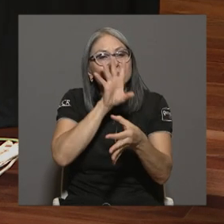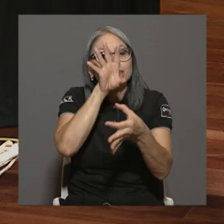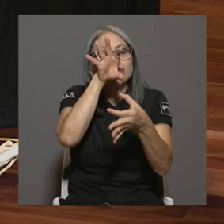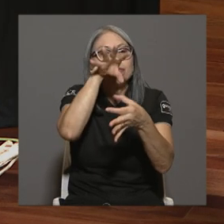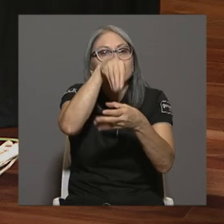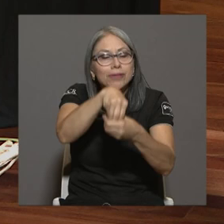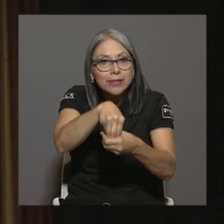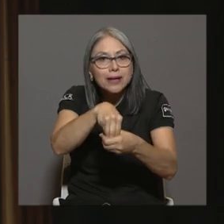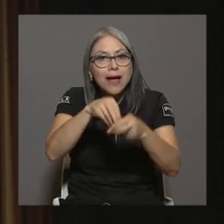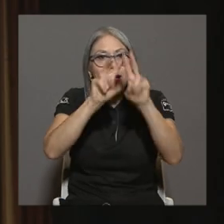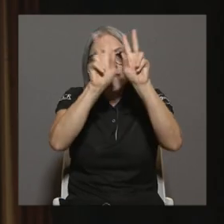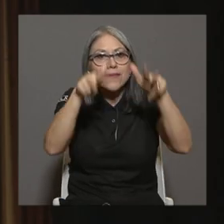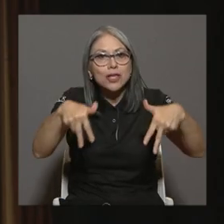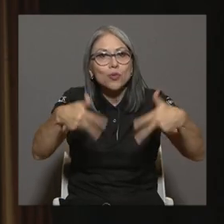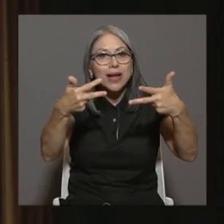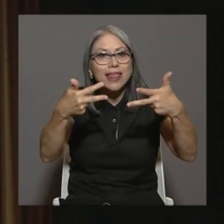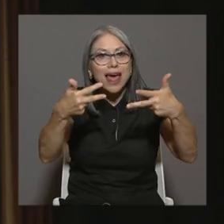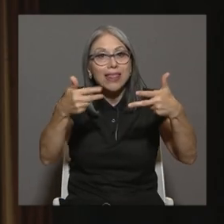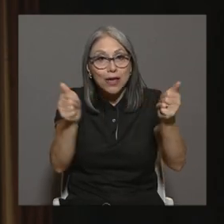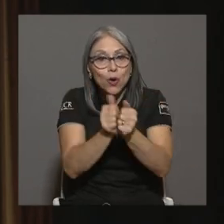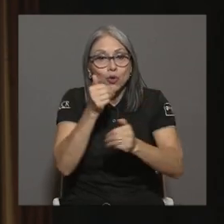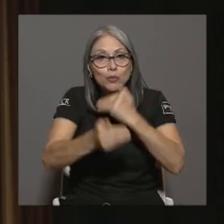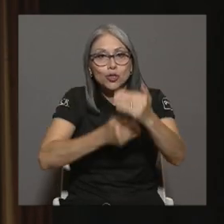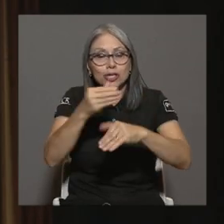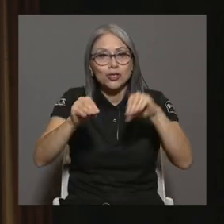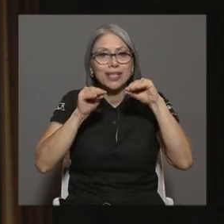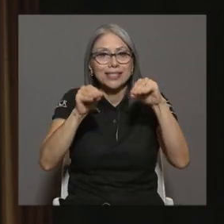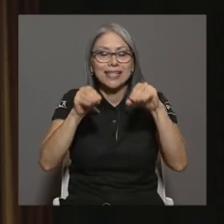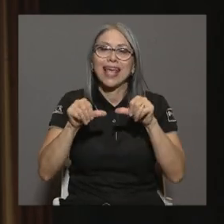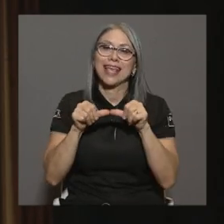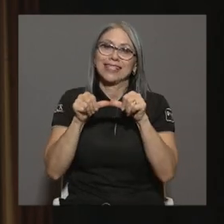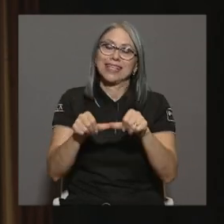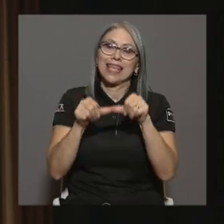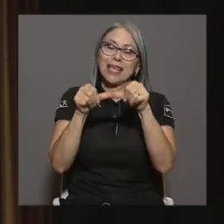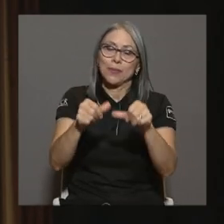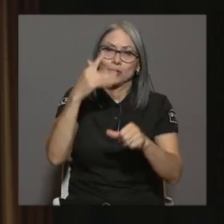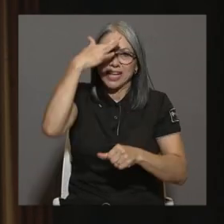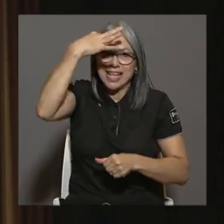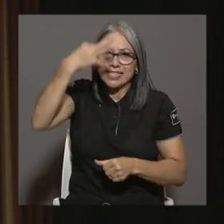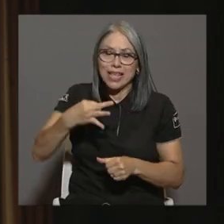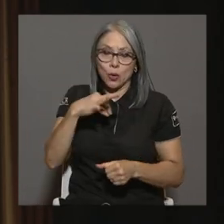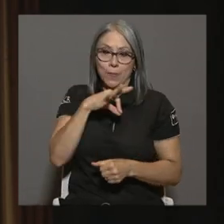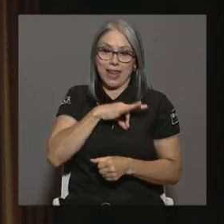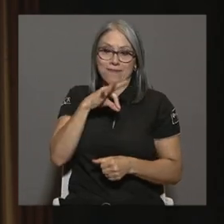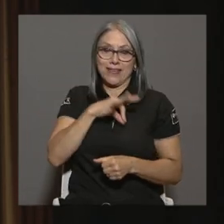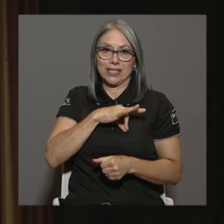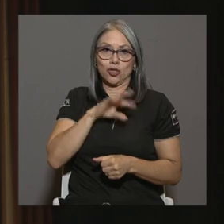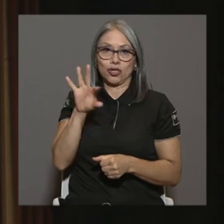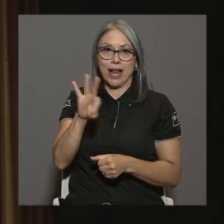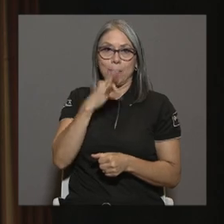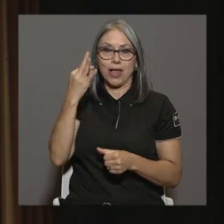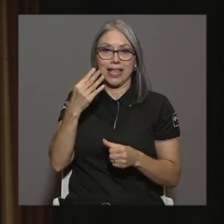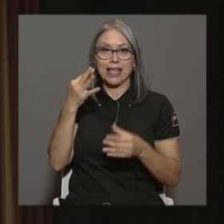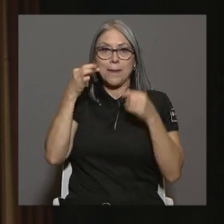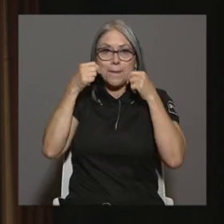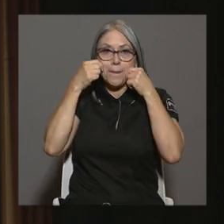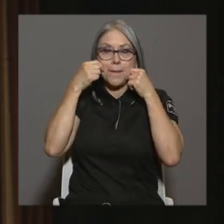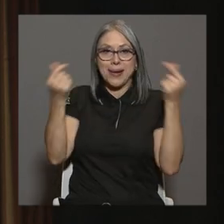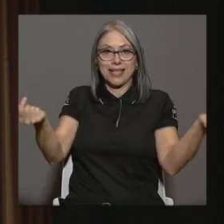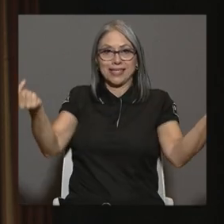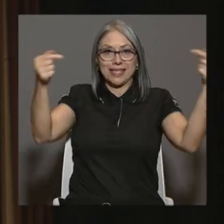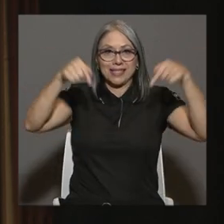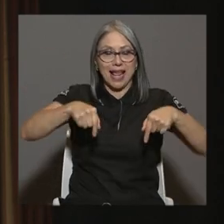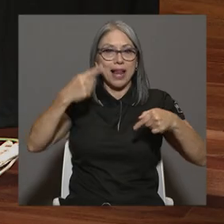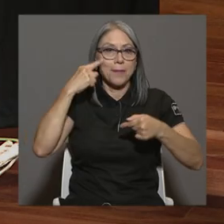procesos de enseñanza, seguimos creyendo en los beneficios que aporta la modalidad presencial para el